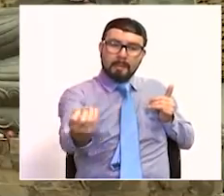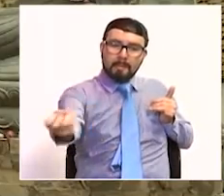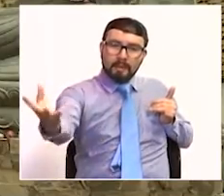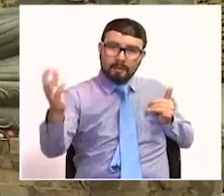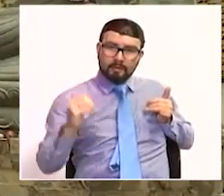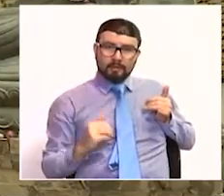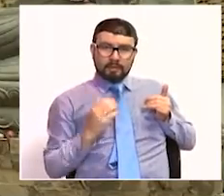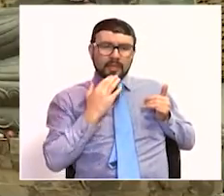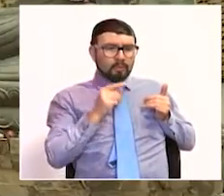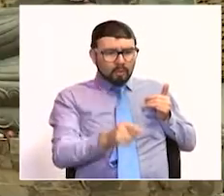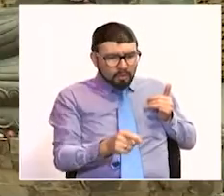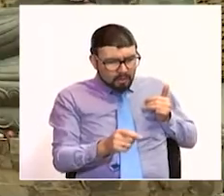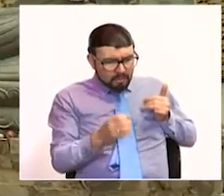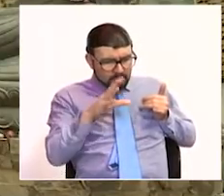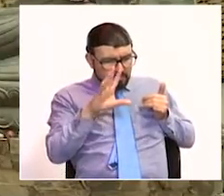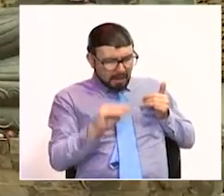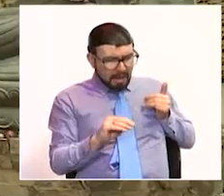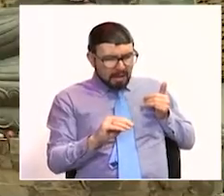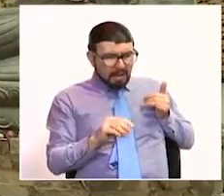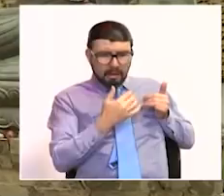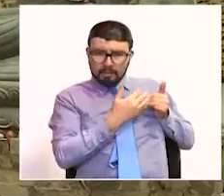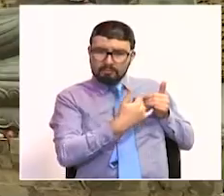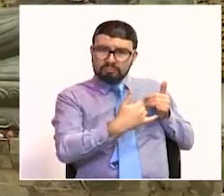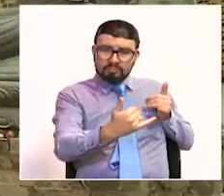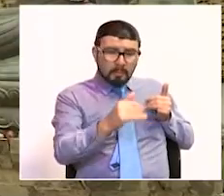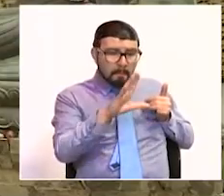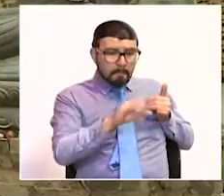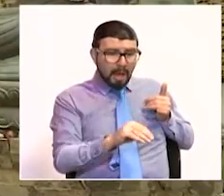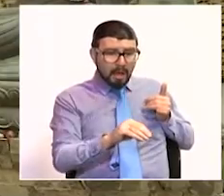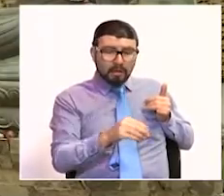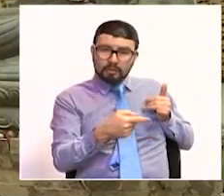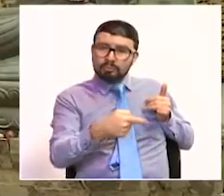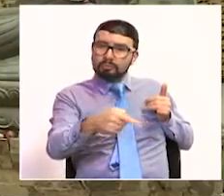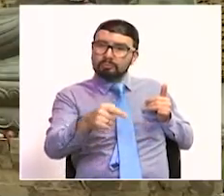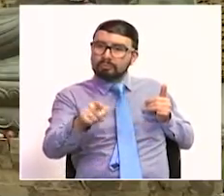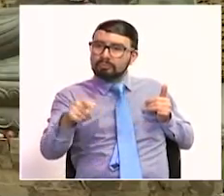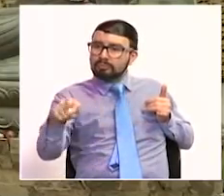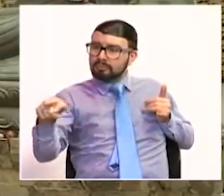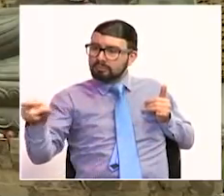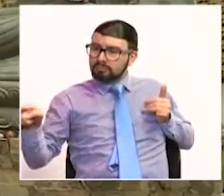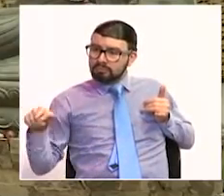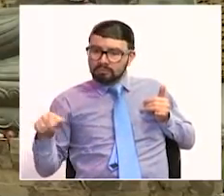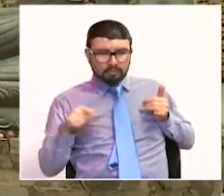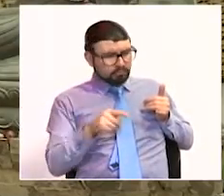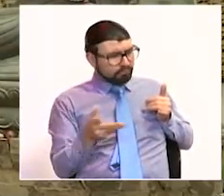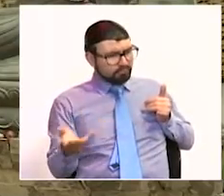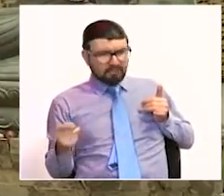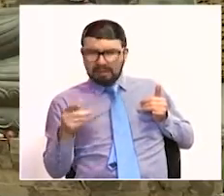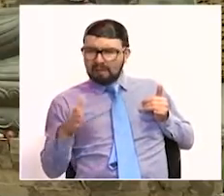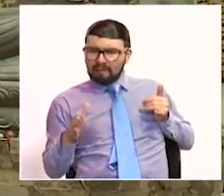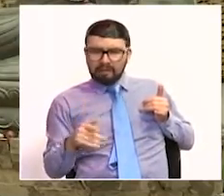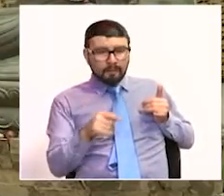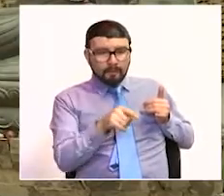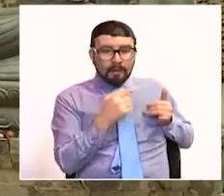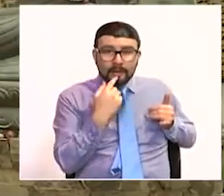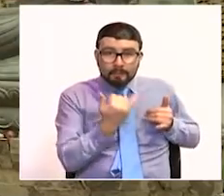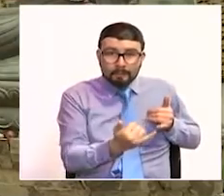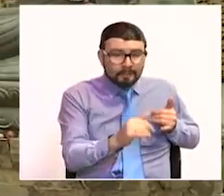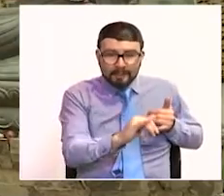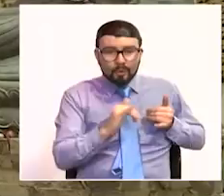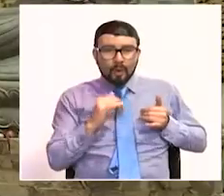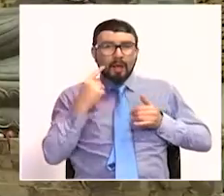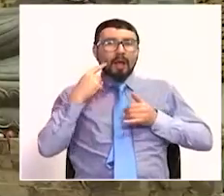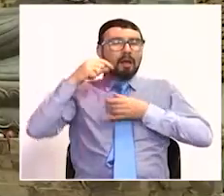en un cablecito, en algo que en este caso sería un diente infectado, metal, un diente